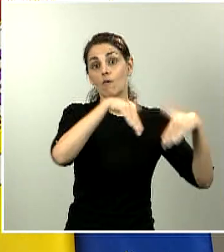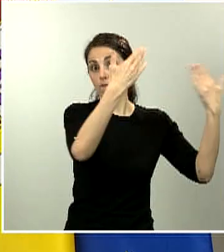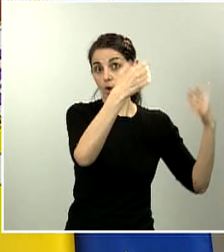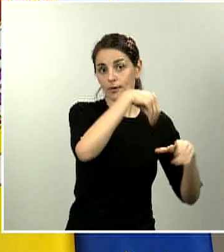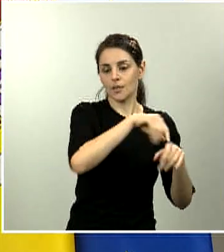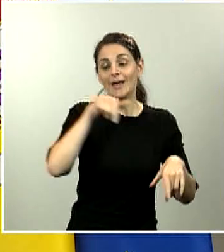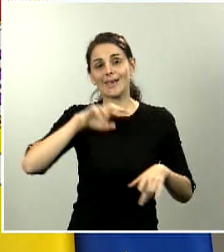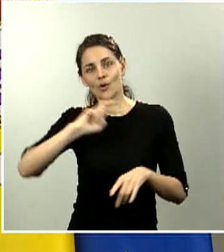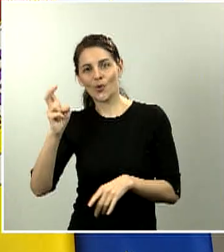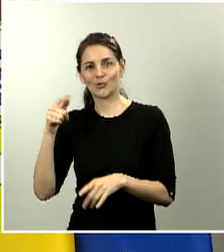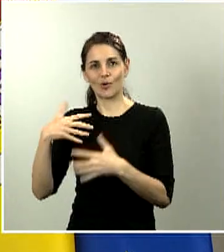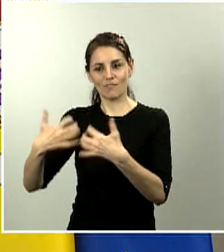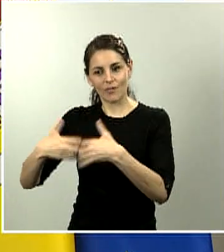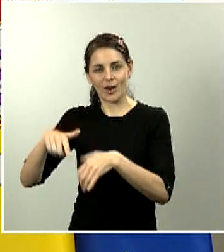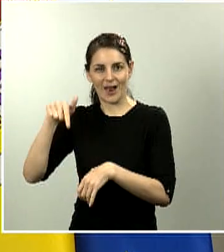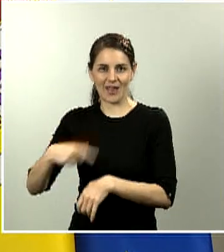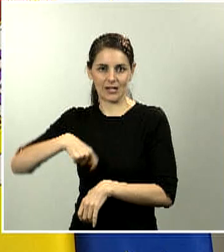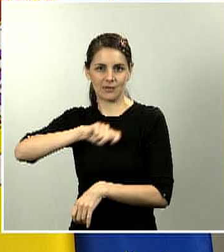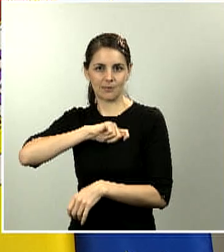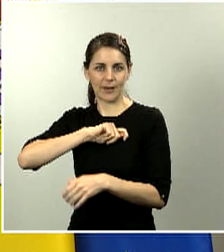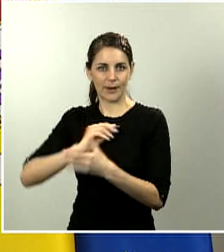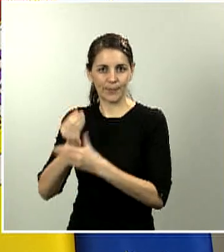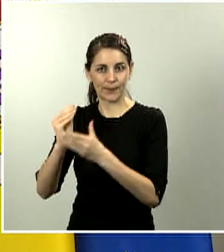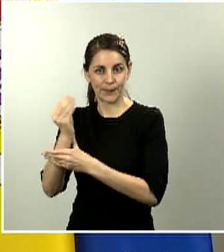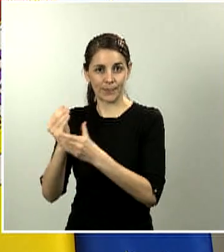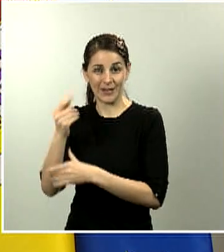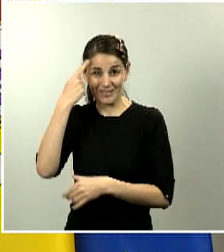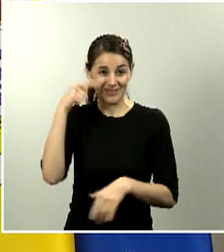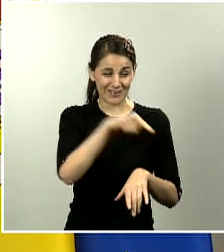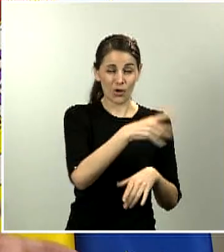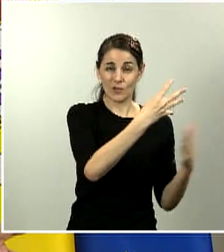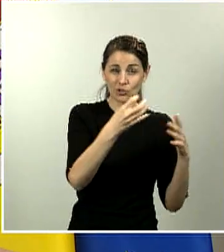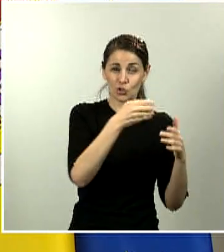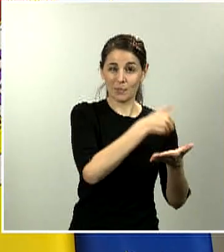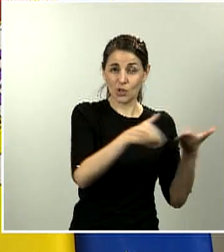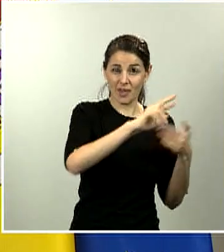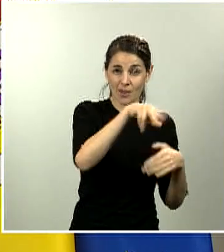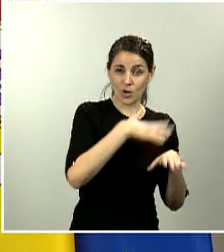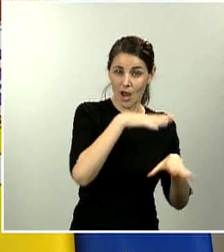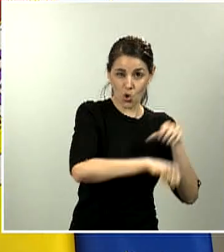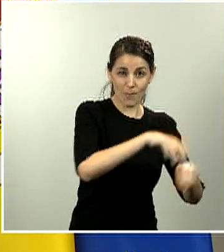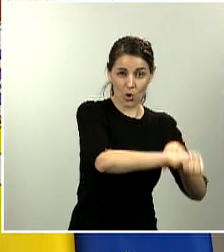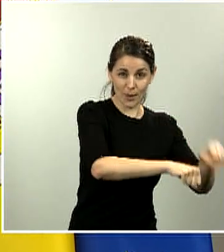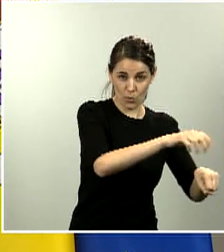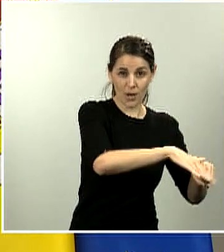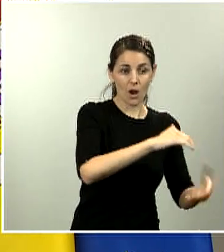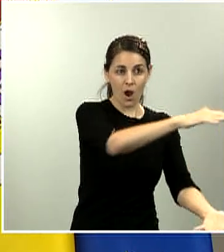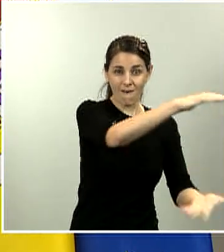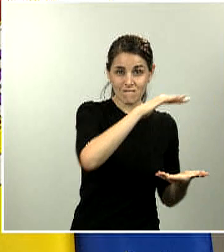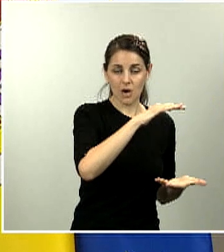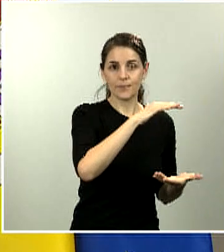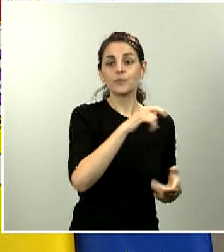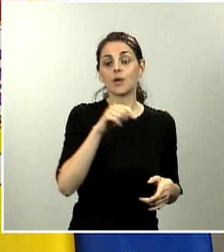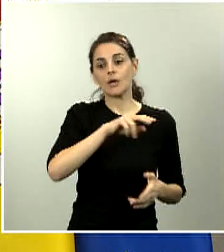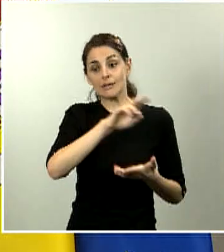ya contrataciones por un importe superior a los 900 millones de euros. En el segundo capítulo, ayer mismo, la ministra de